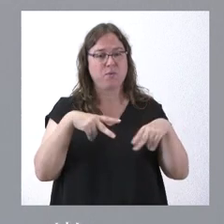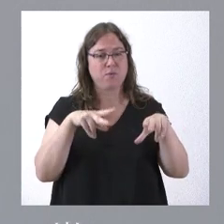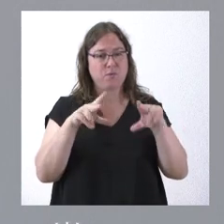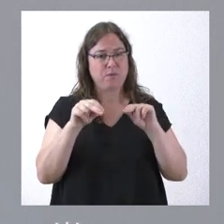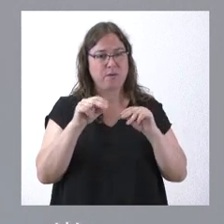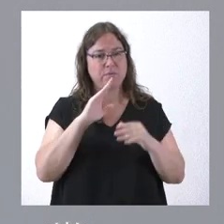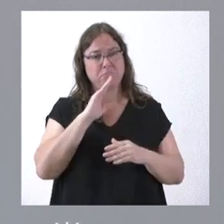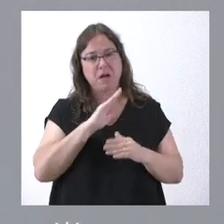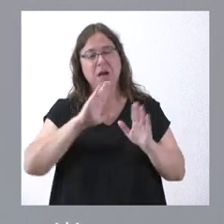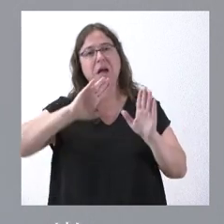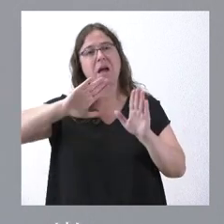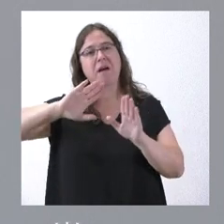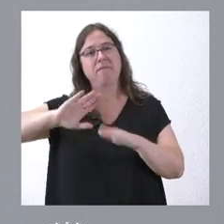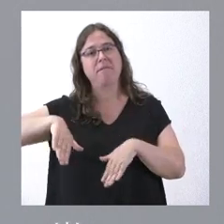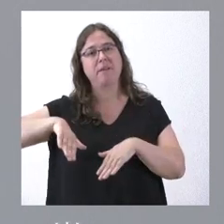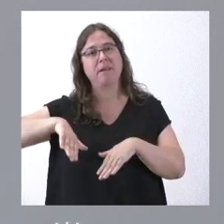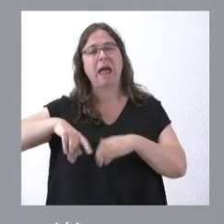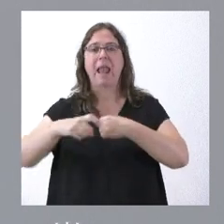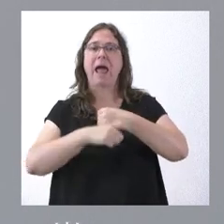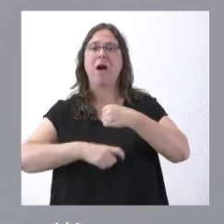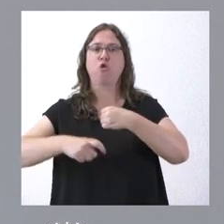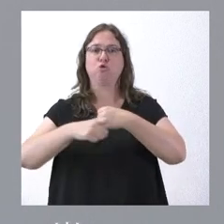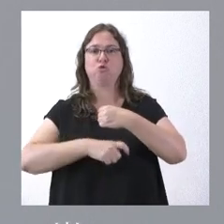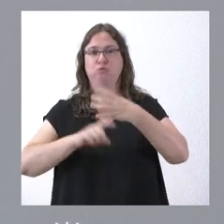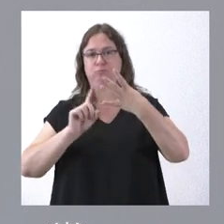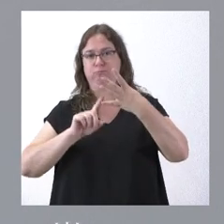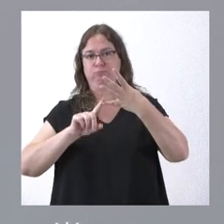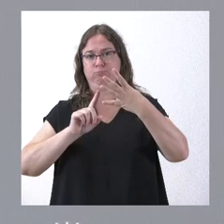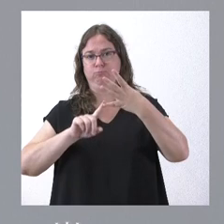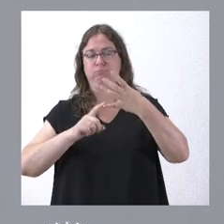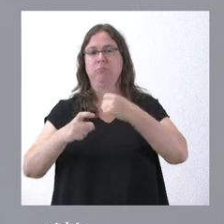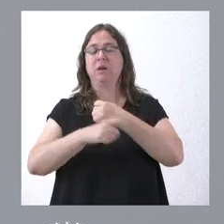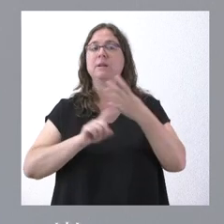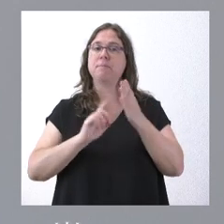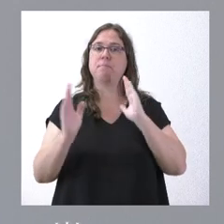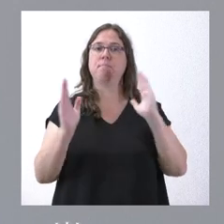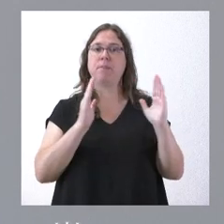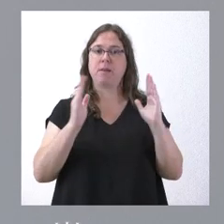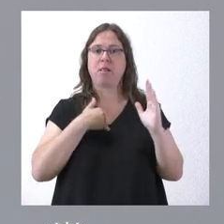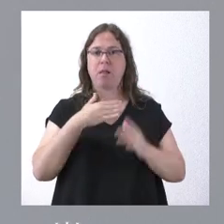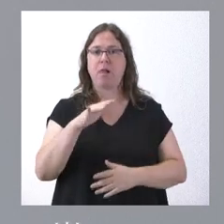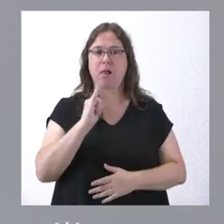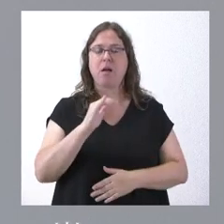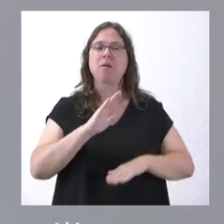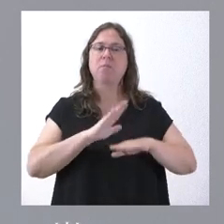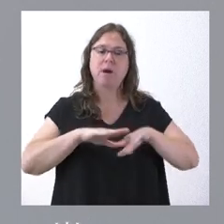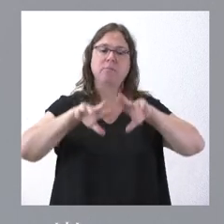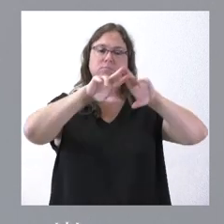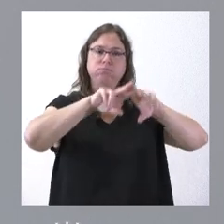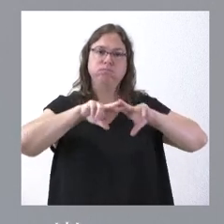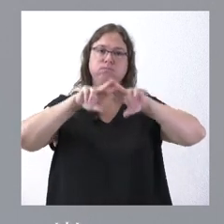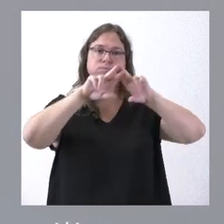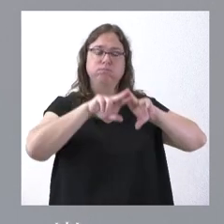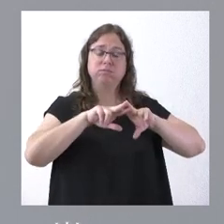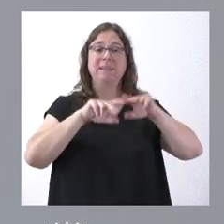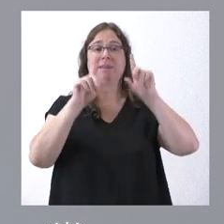aproximadamente a finales del mes de agosto y ese sería el periodo que tenemos para examinar las apreciaciones que en su